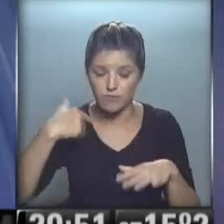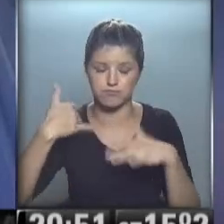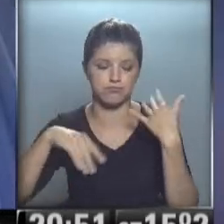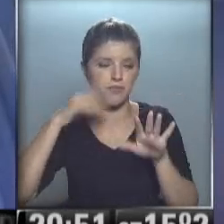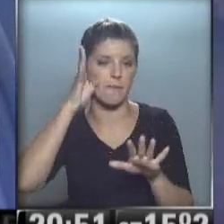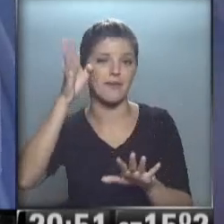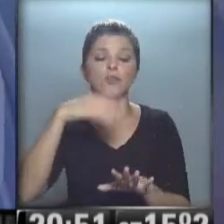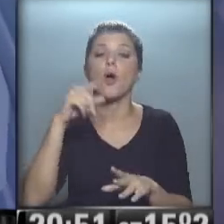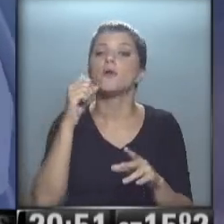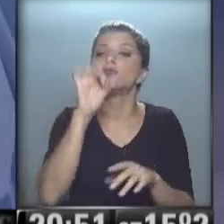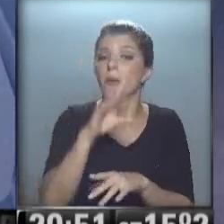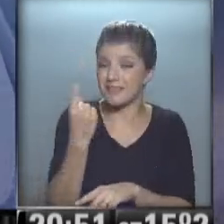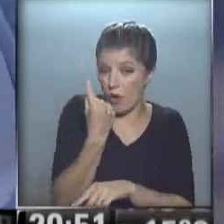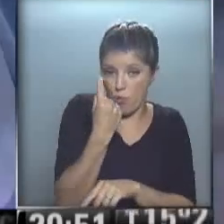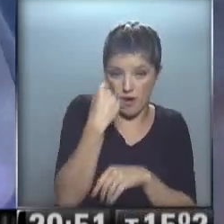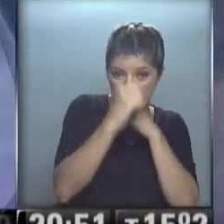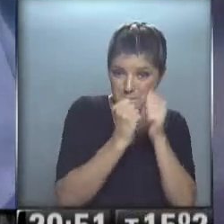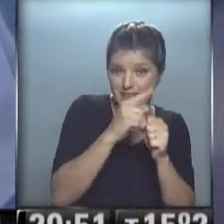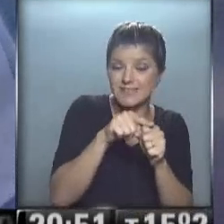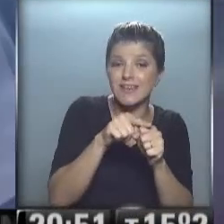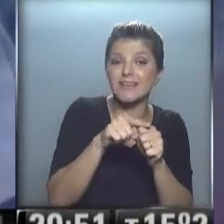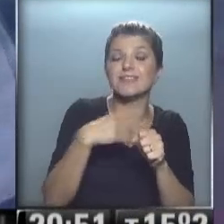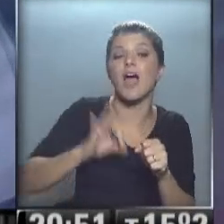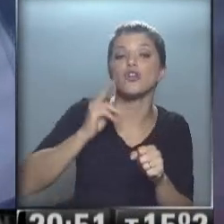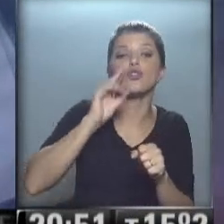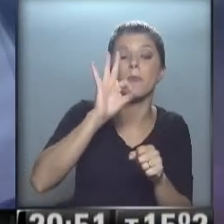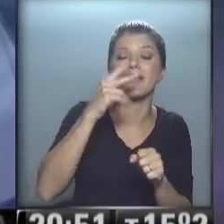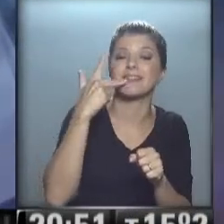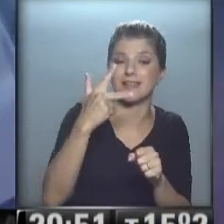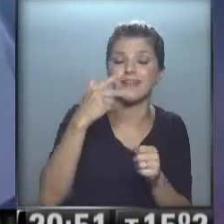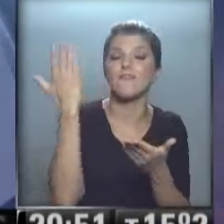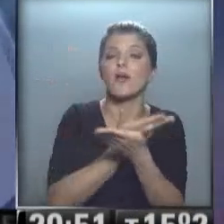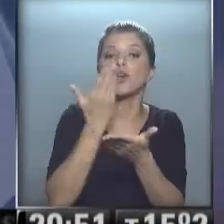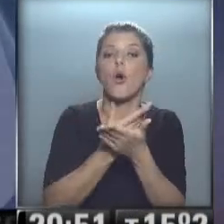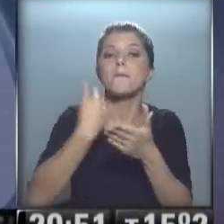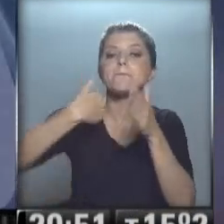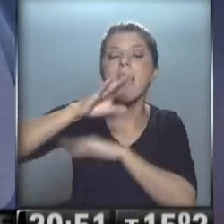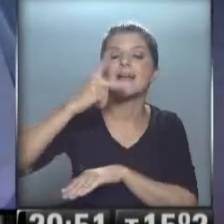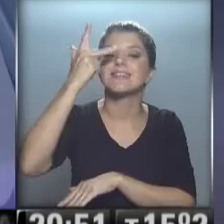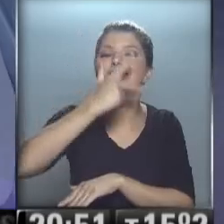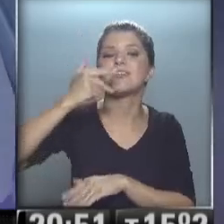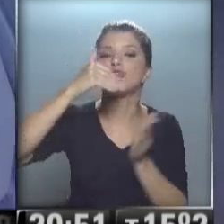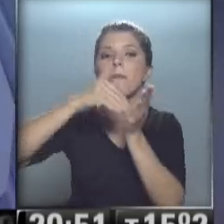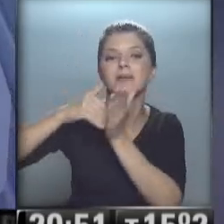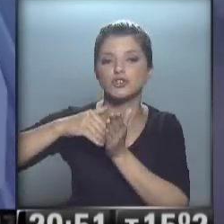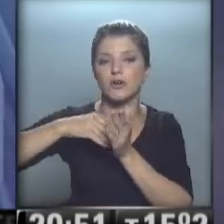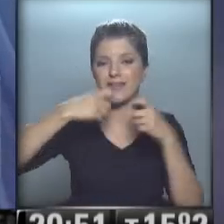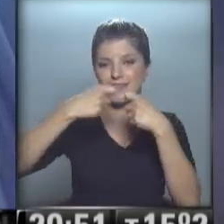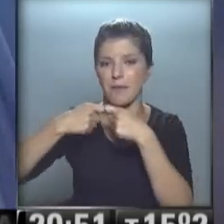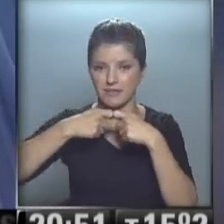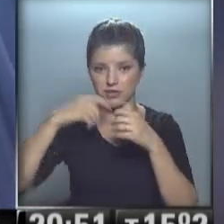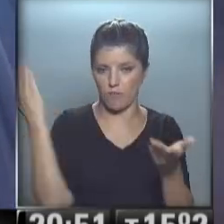Se calcula que solamente esta empresa de origen taiwanés en el 2013 fabricó más de 300 millones de pares de